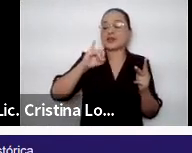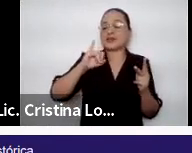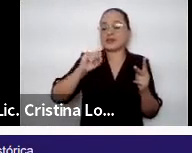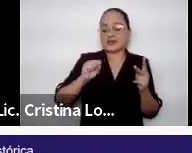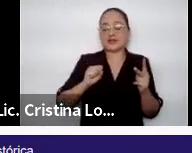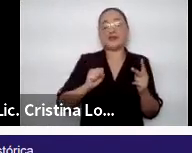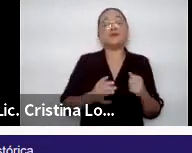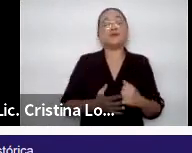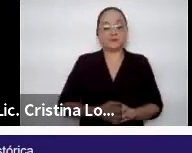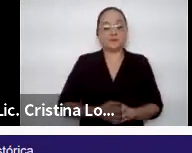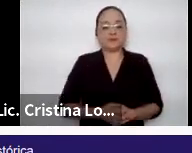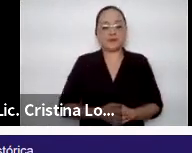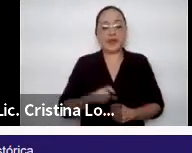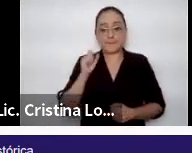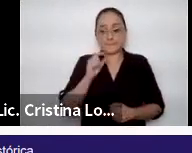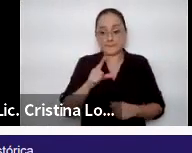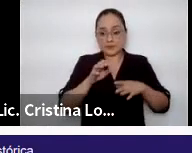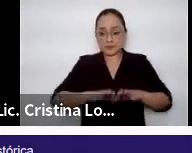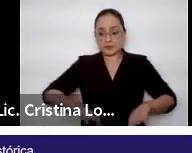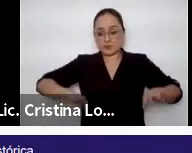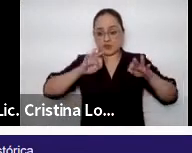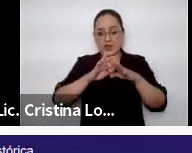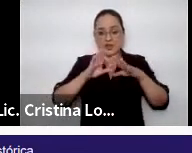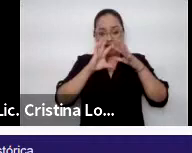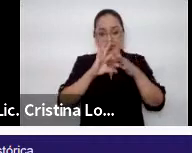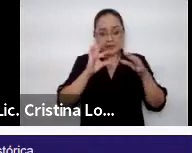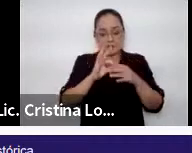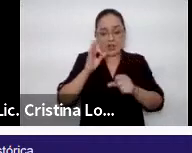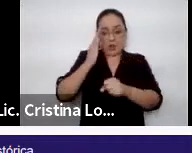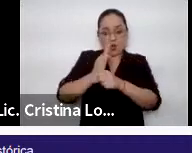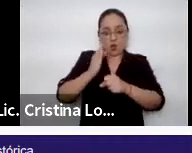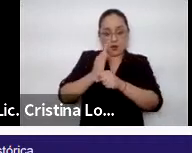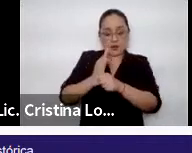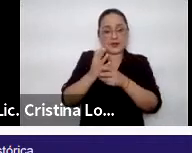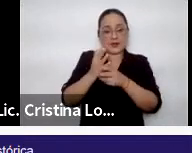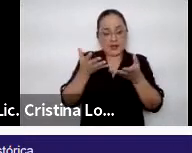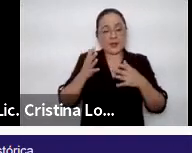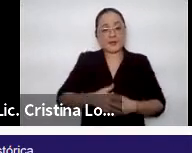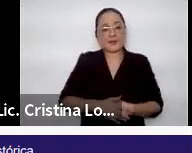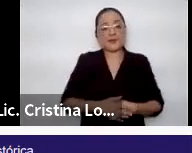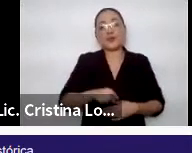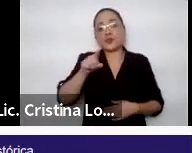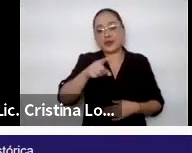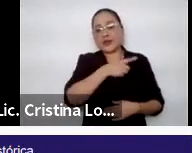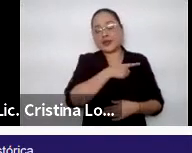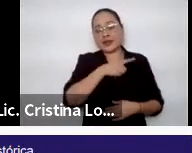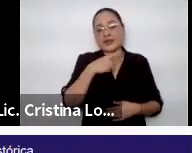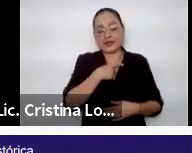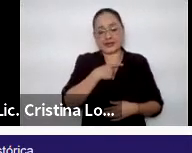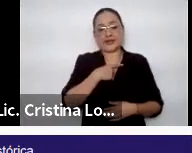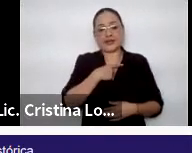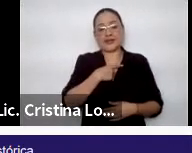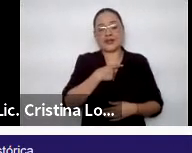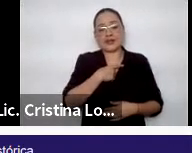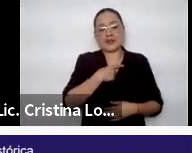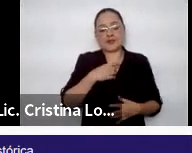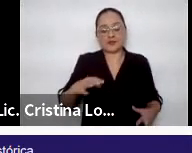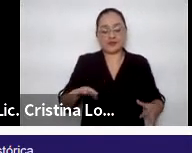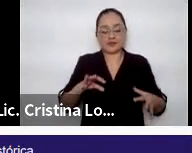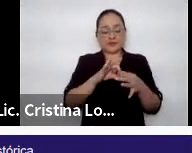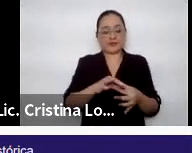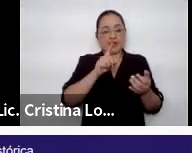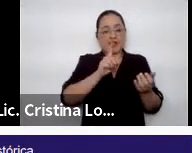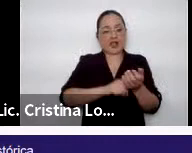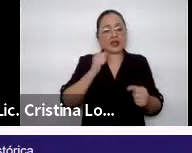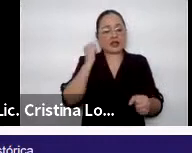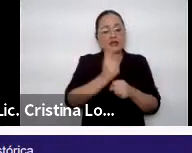señalar que precisamente de esta publicación es como se van a extraer los datos de localización de la tesis.